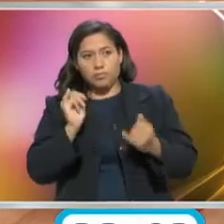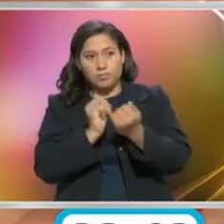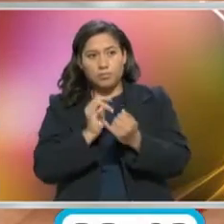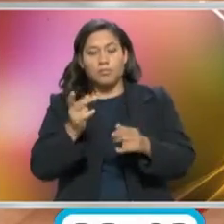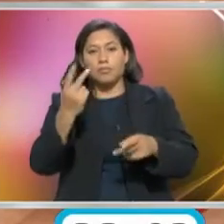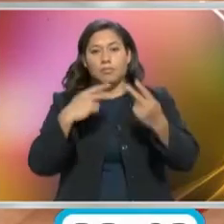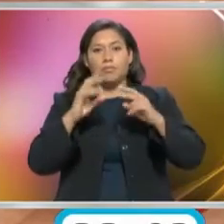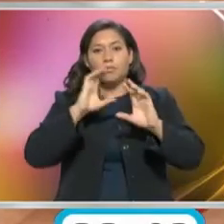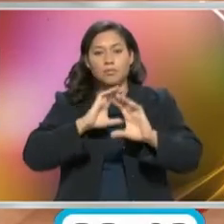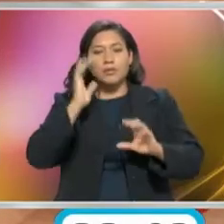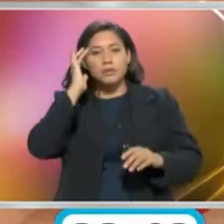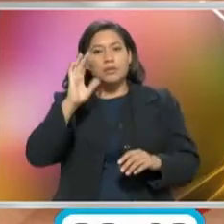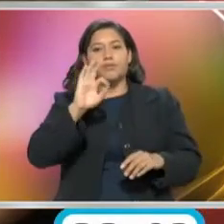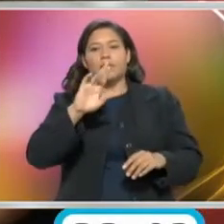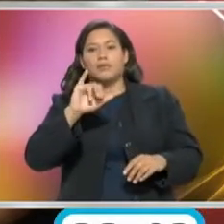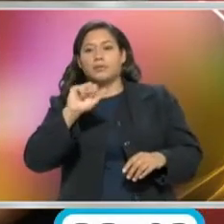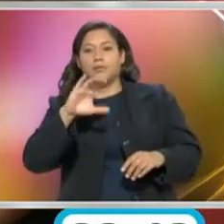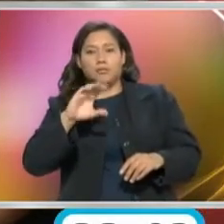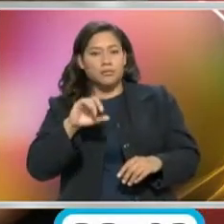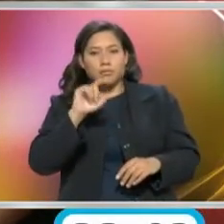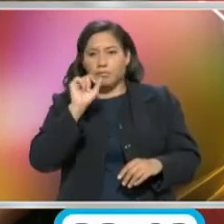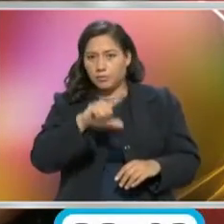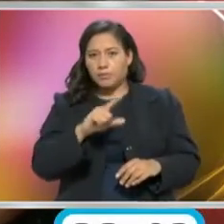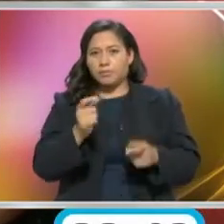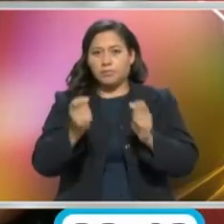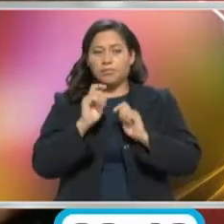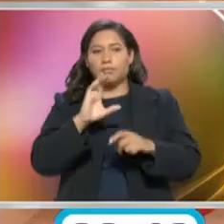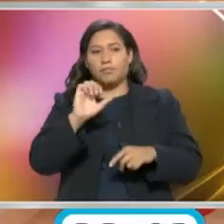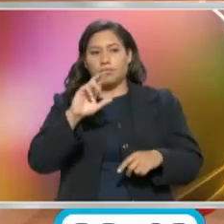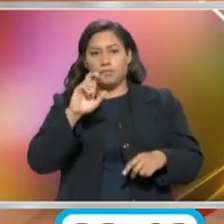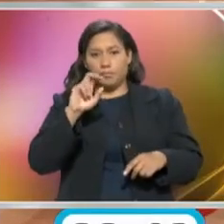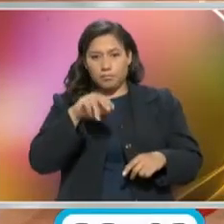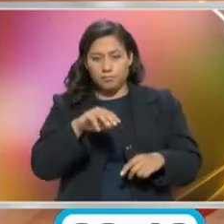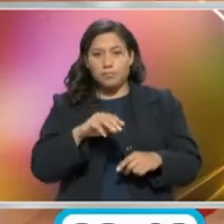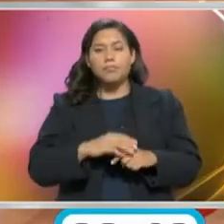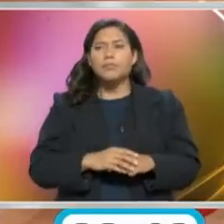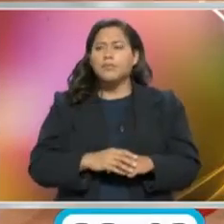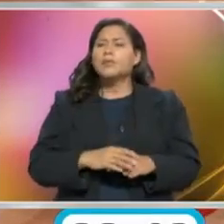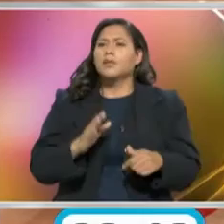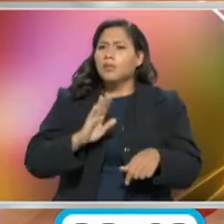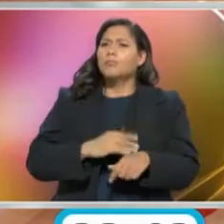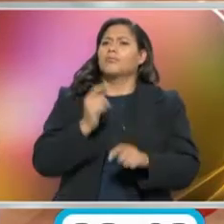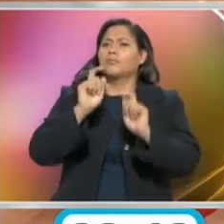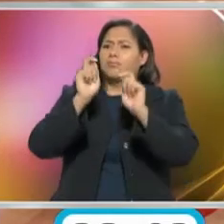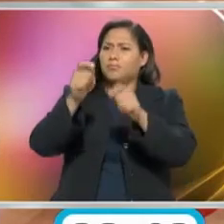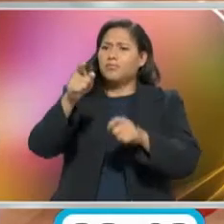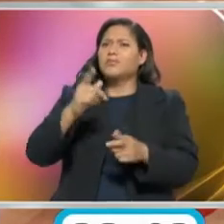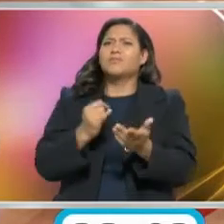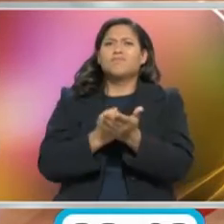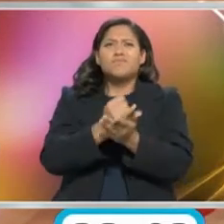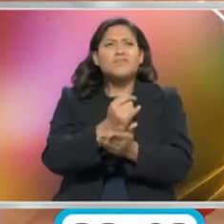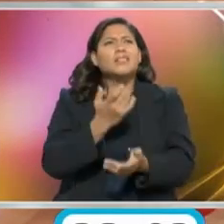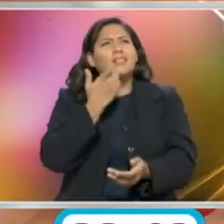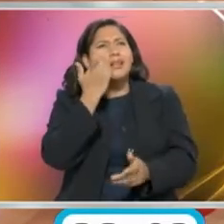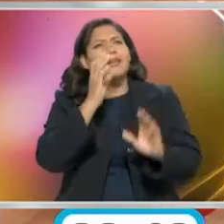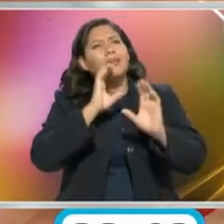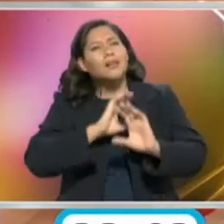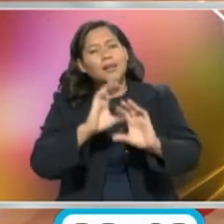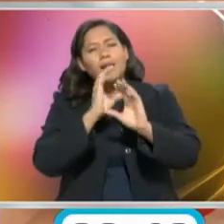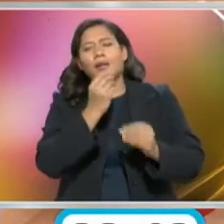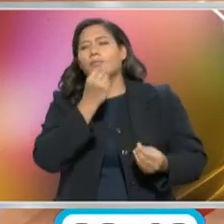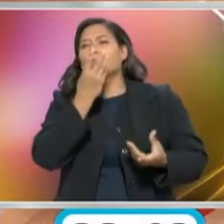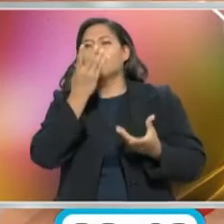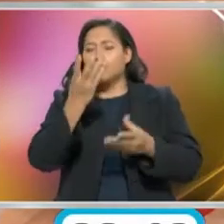viene de cantar de San Francisco este mismo papel de Carmen. Ginger, ¿qué fue lo que te llevó a cantar, a dedicarte a esto?